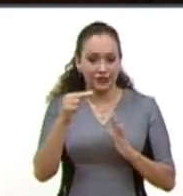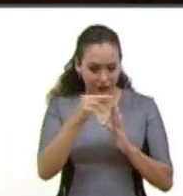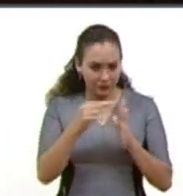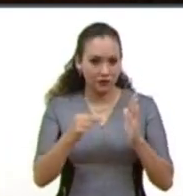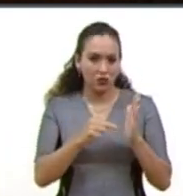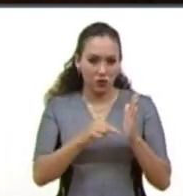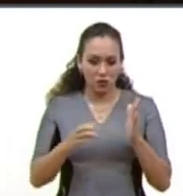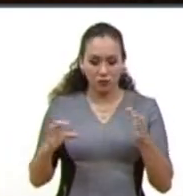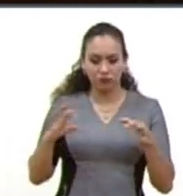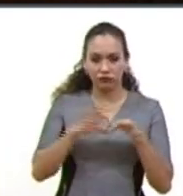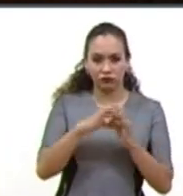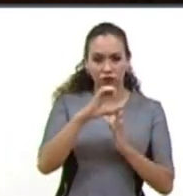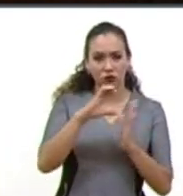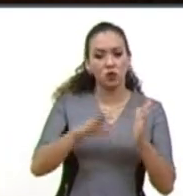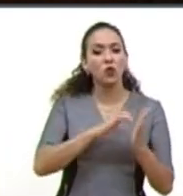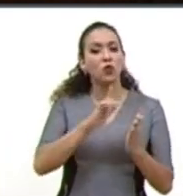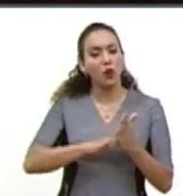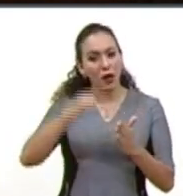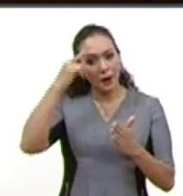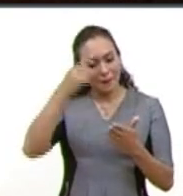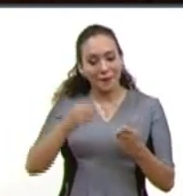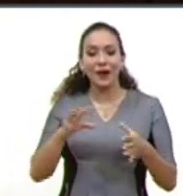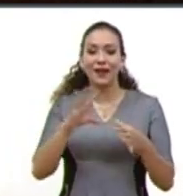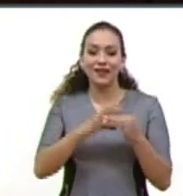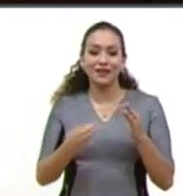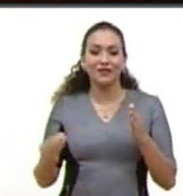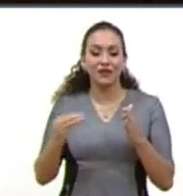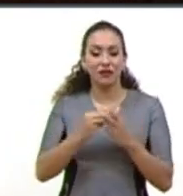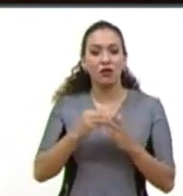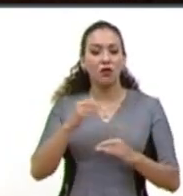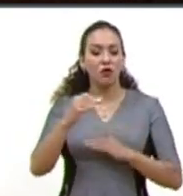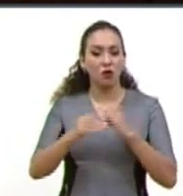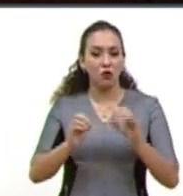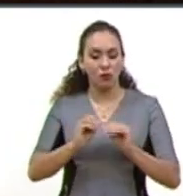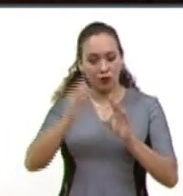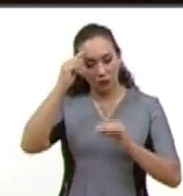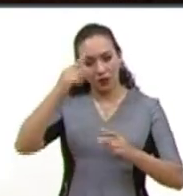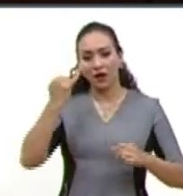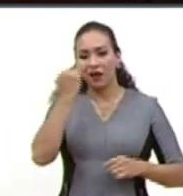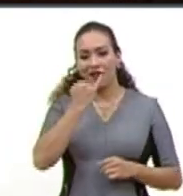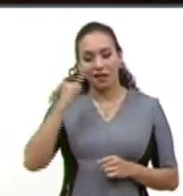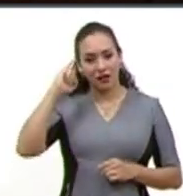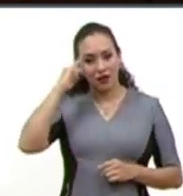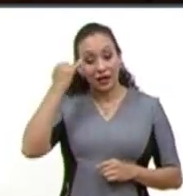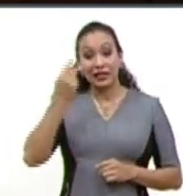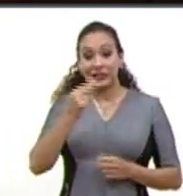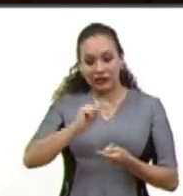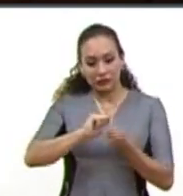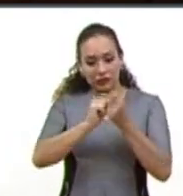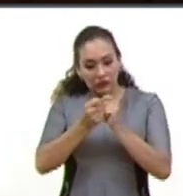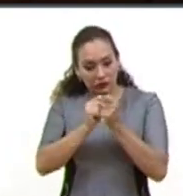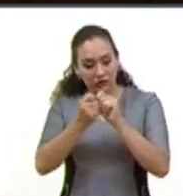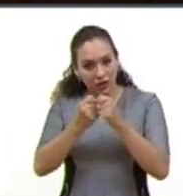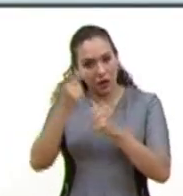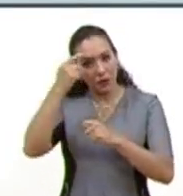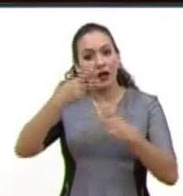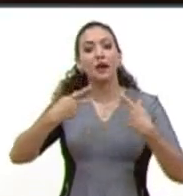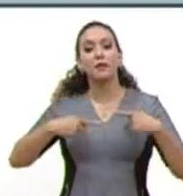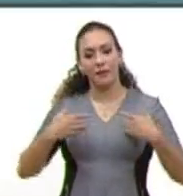listado expreso y limitativo de lenguas indígenas que deberán ser traducidas para toda la normatividad.